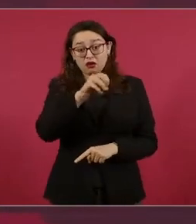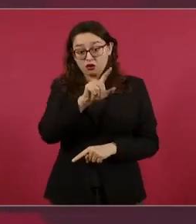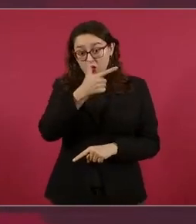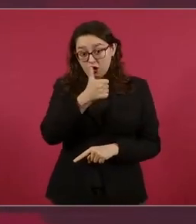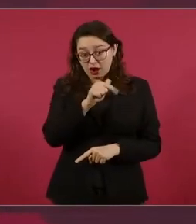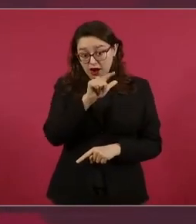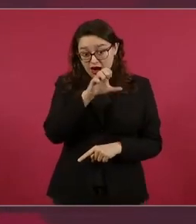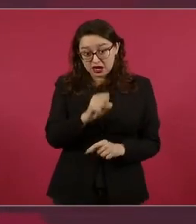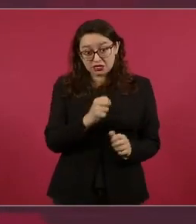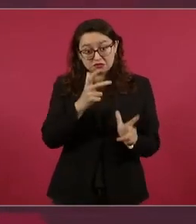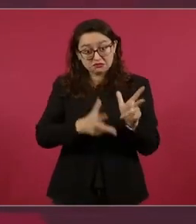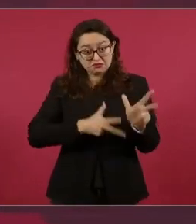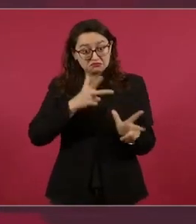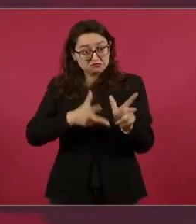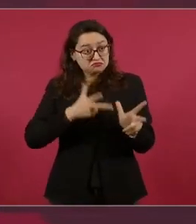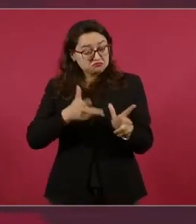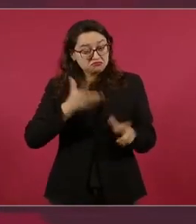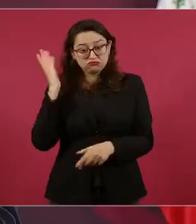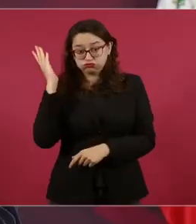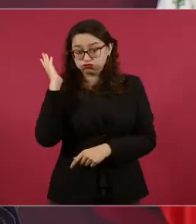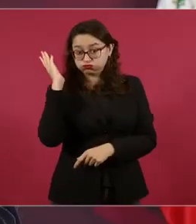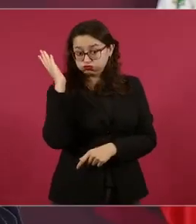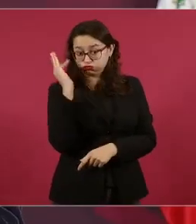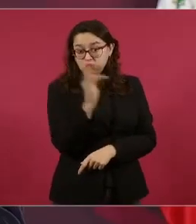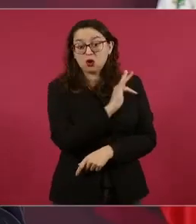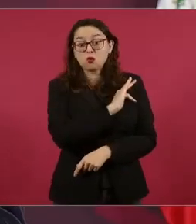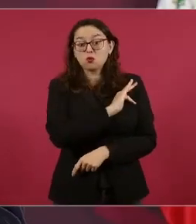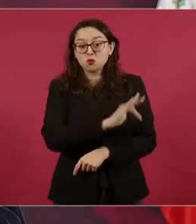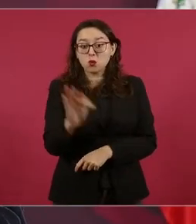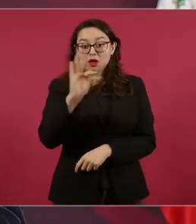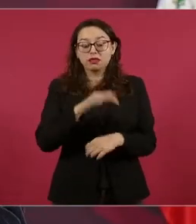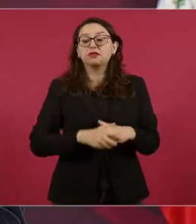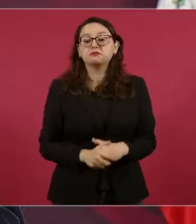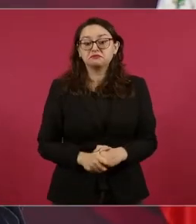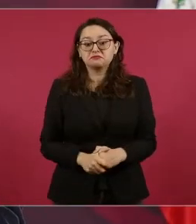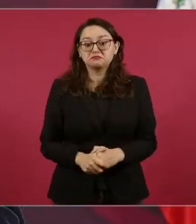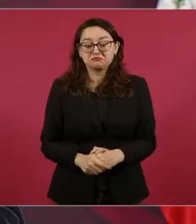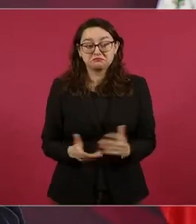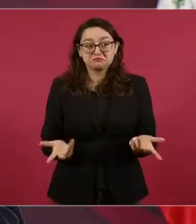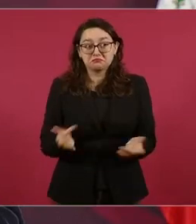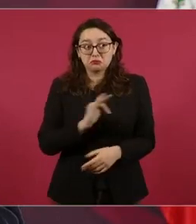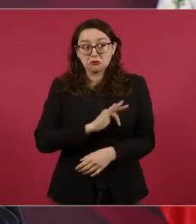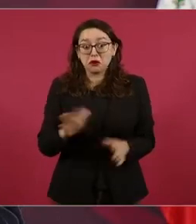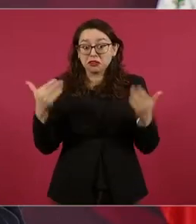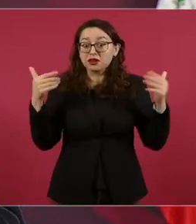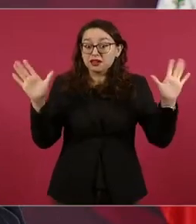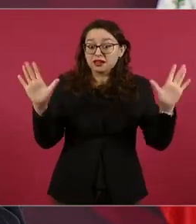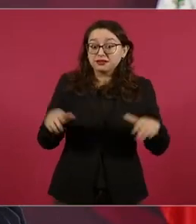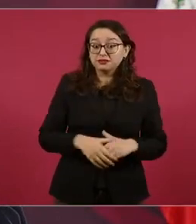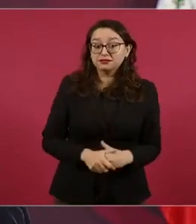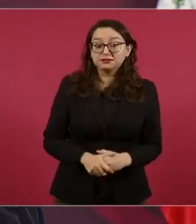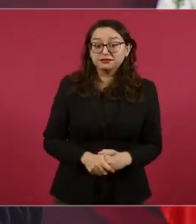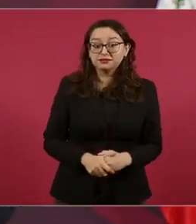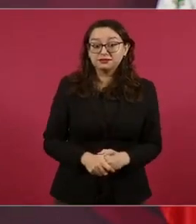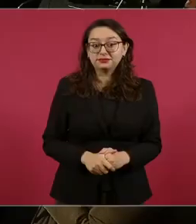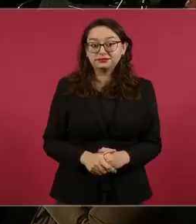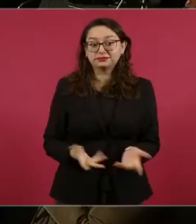Nogales a Ciudad Juárez a la frontera